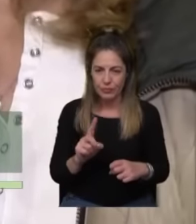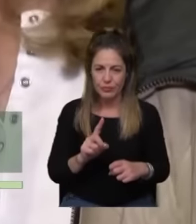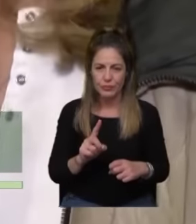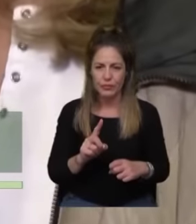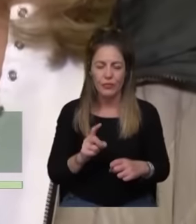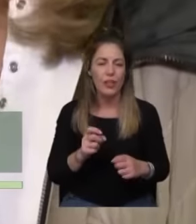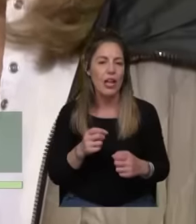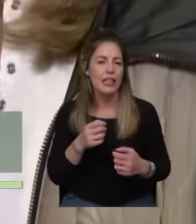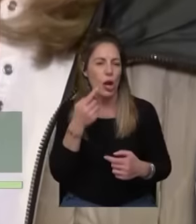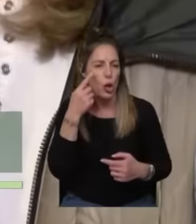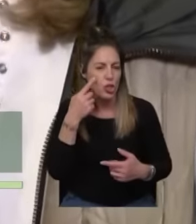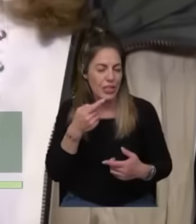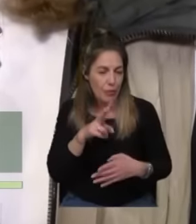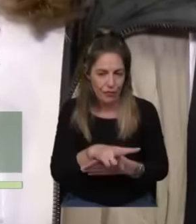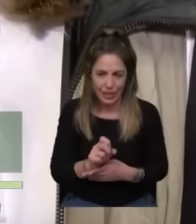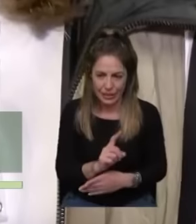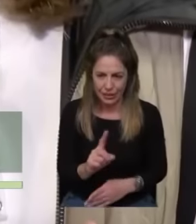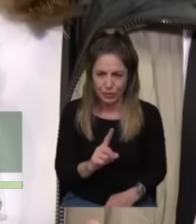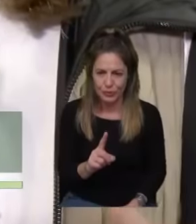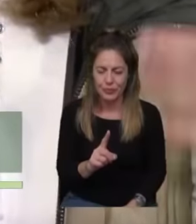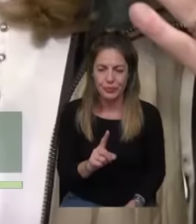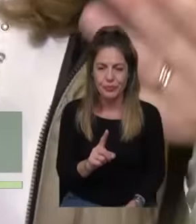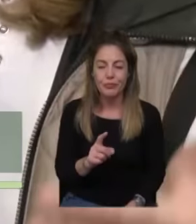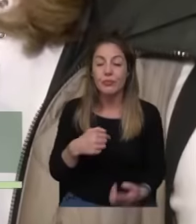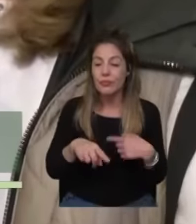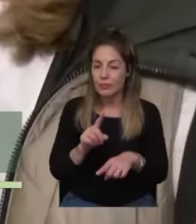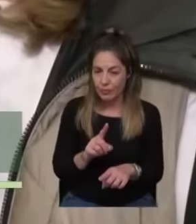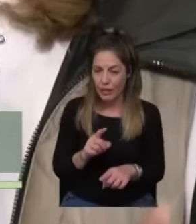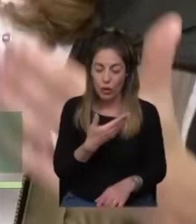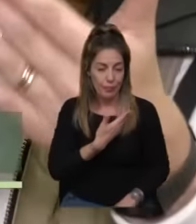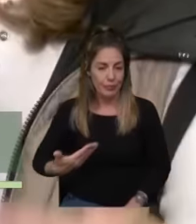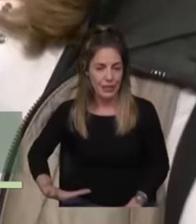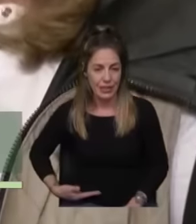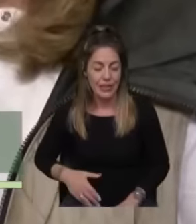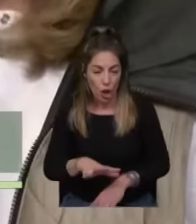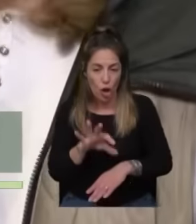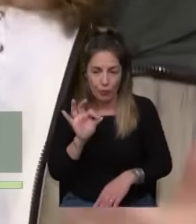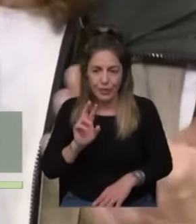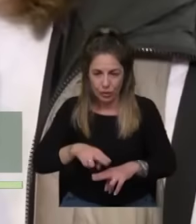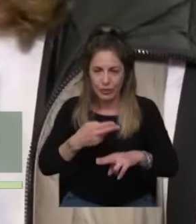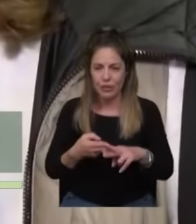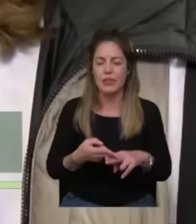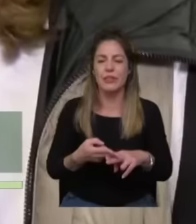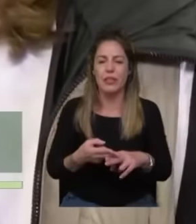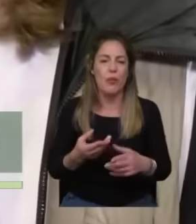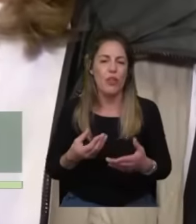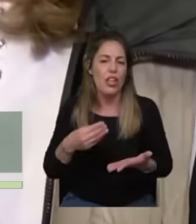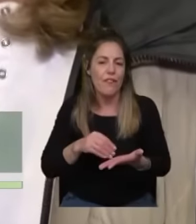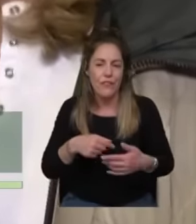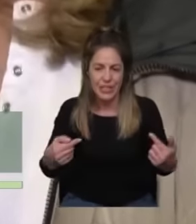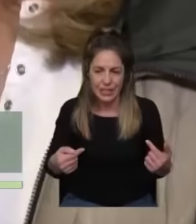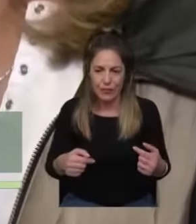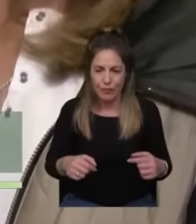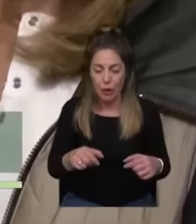una filtración de la Fiscalía. Pero sin embargo, el presidente opta, una vez más, igual que muchas otras figuras del